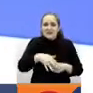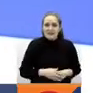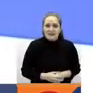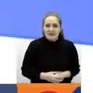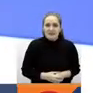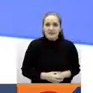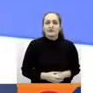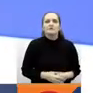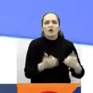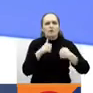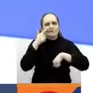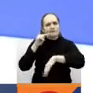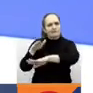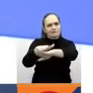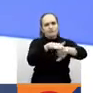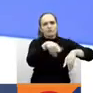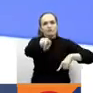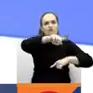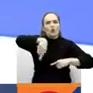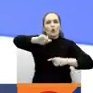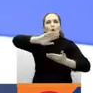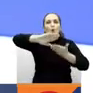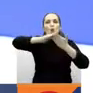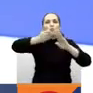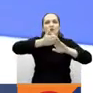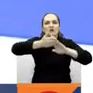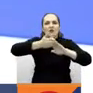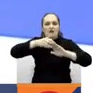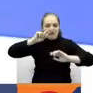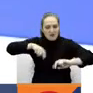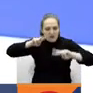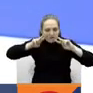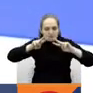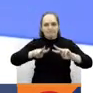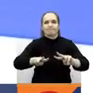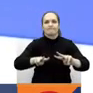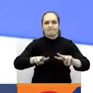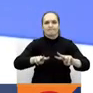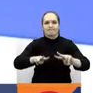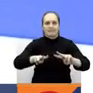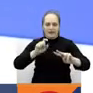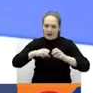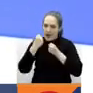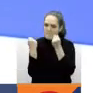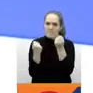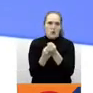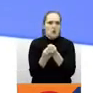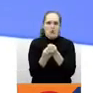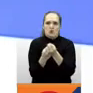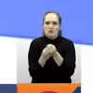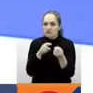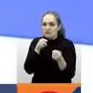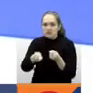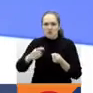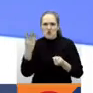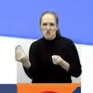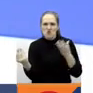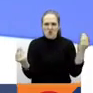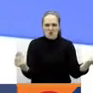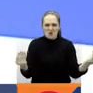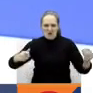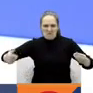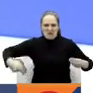hoy es para que se proteja a la comunidad de las acciones de los grupos armados ilegales, particularmente de los riesgos por el uso de